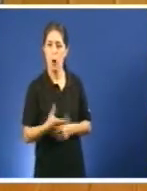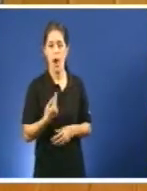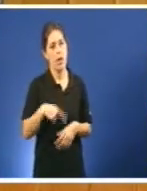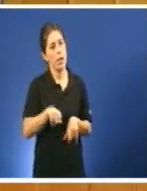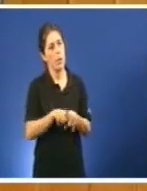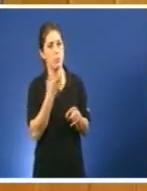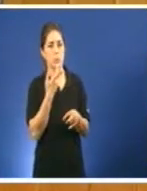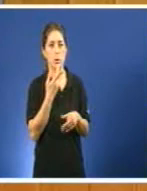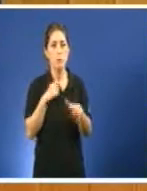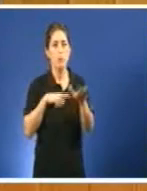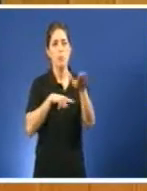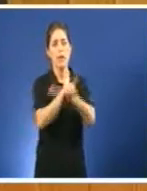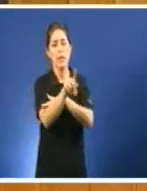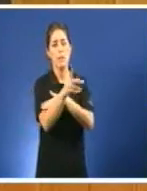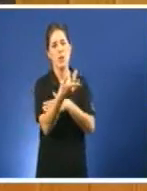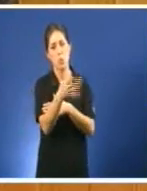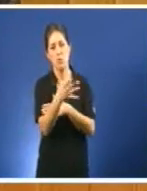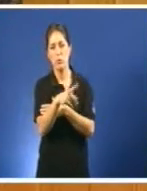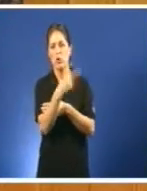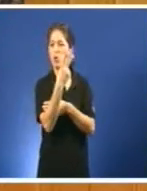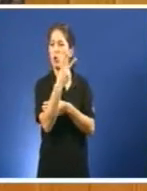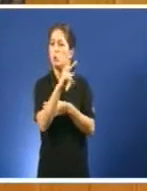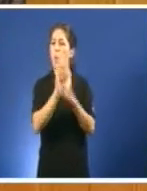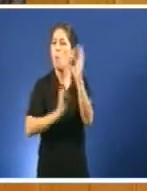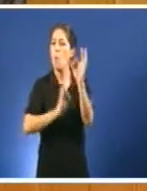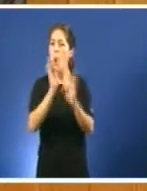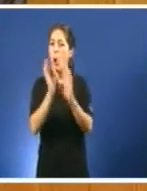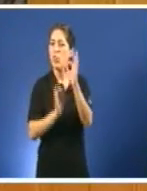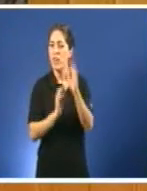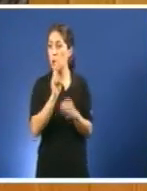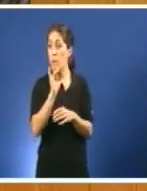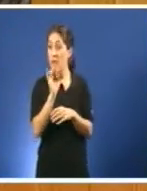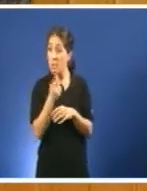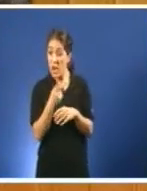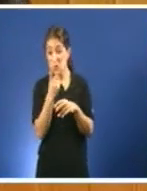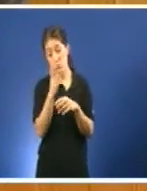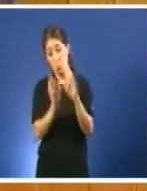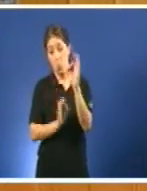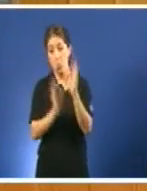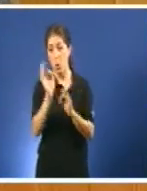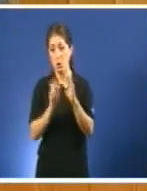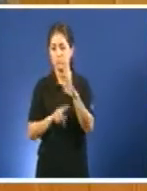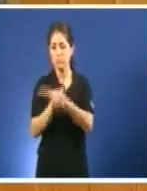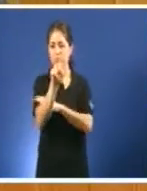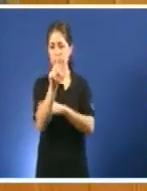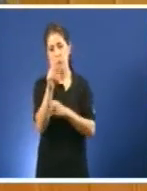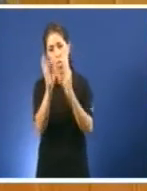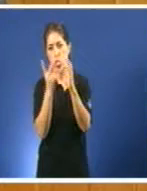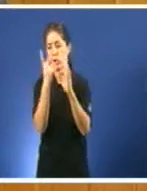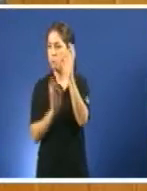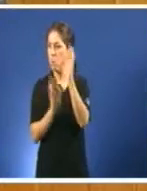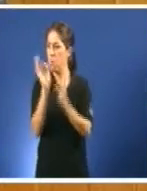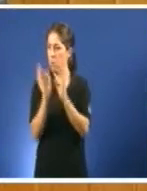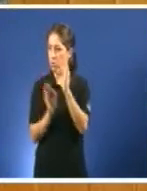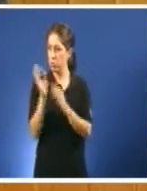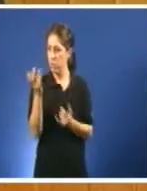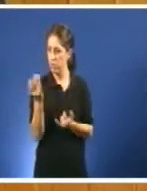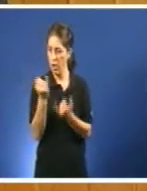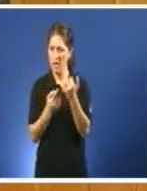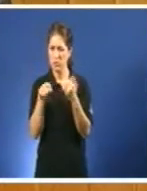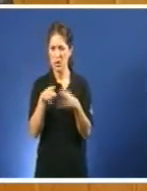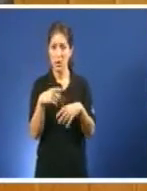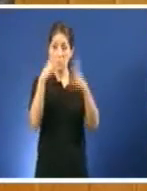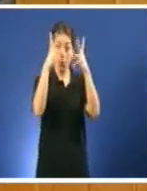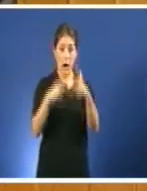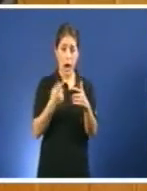un medre nestes orzamentos do 2% do Produto Interior Bruto. Equiparan as previsións de medre da nosa economía